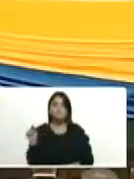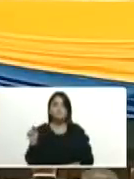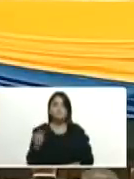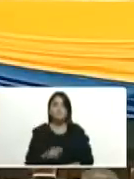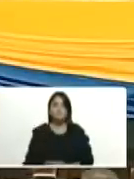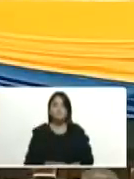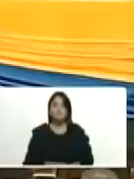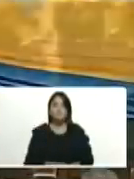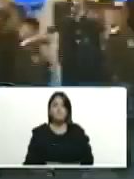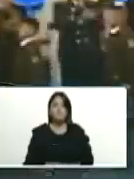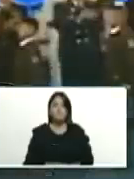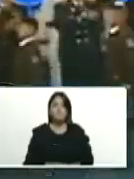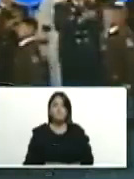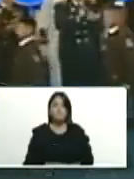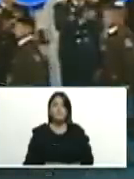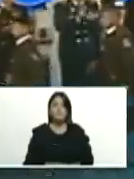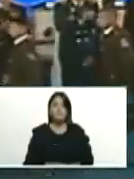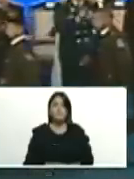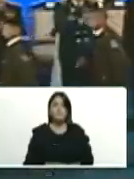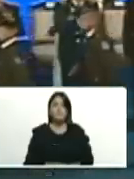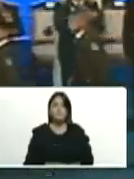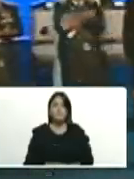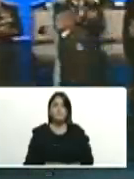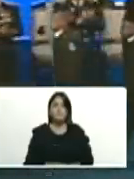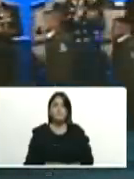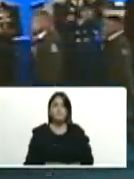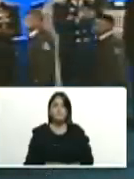¡De frente! ¡Vamos!